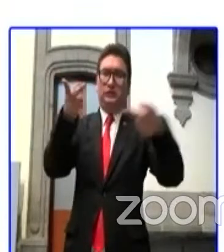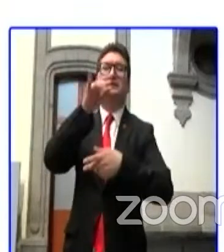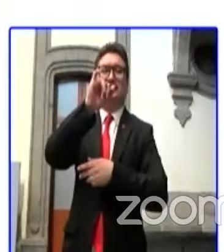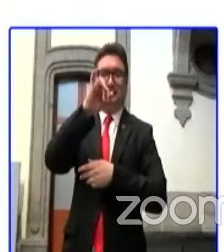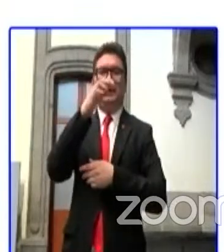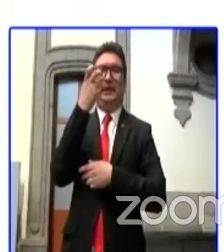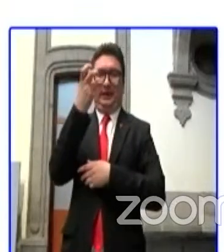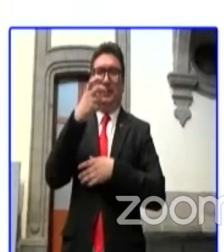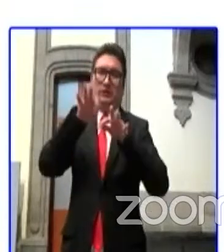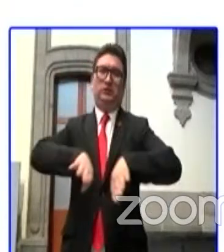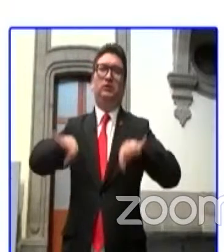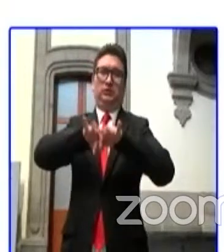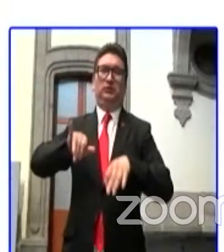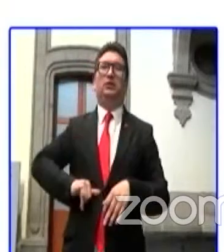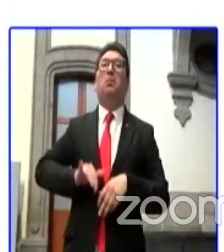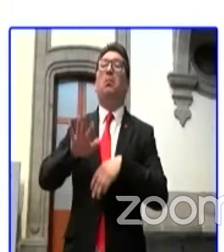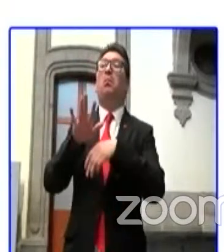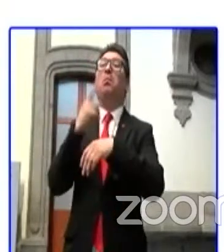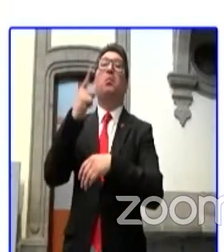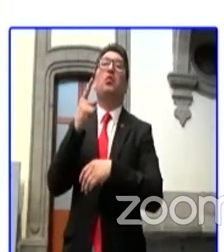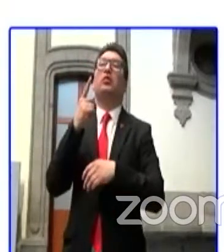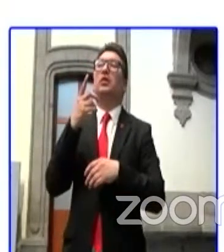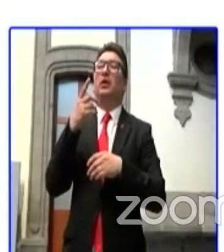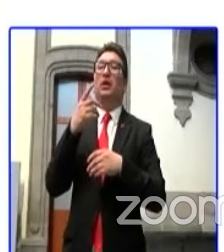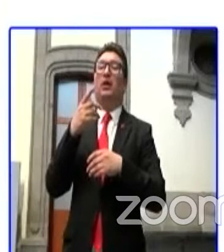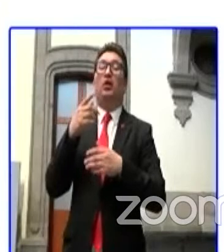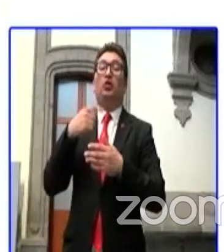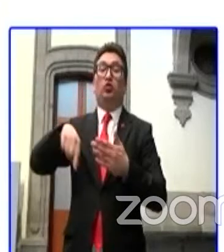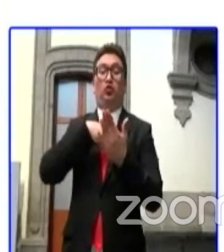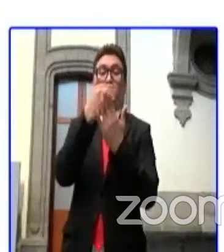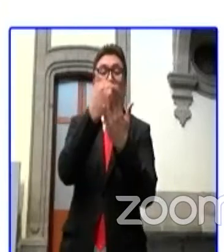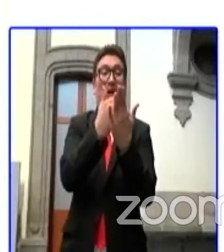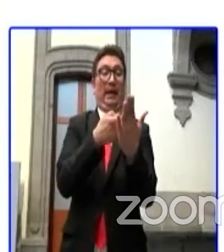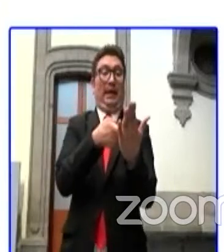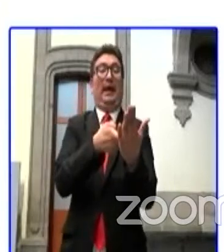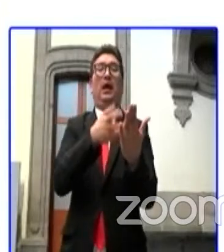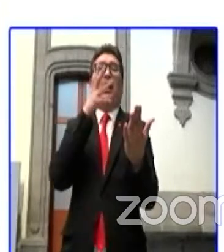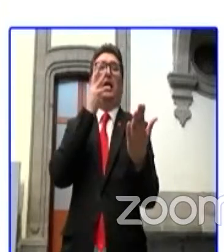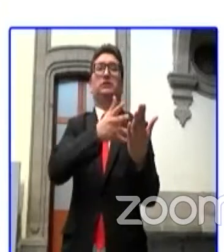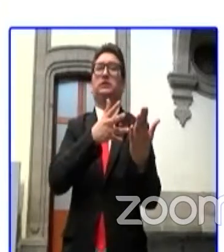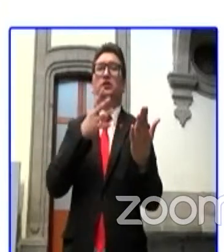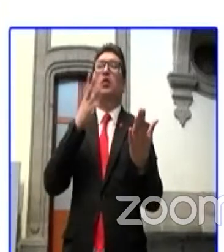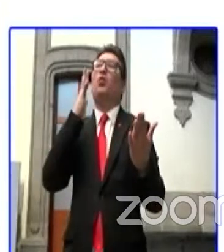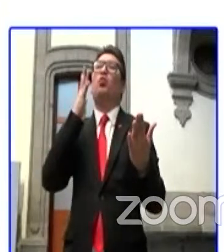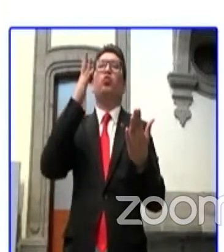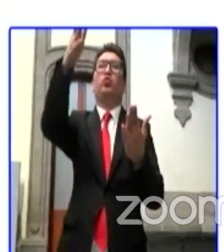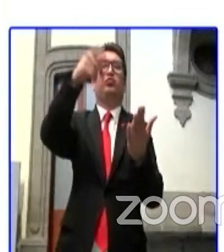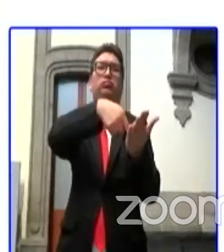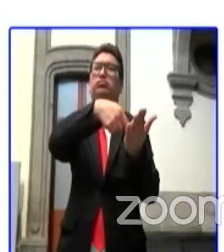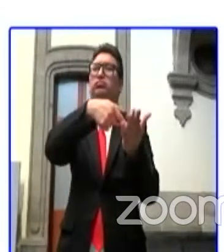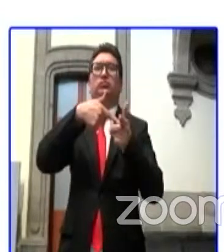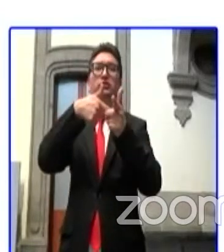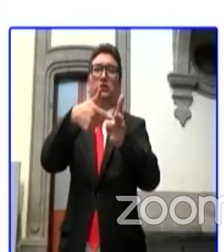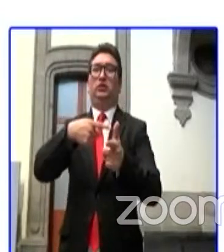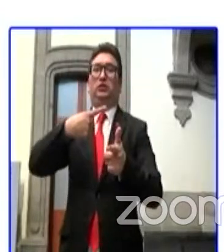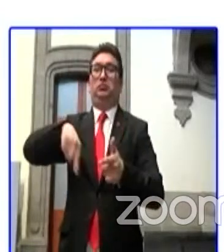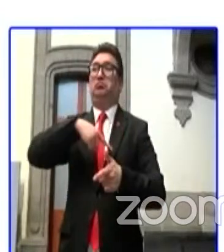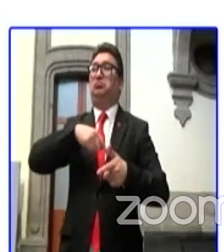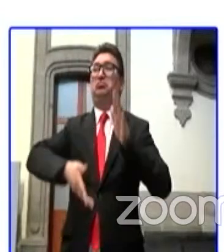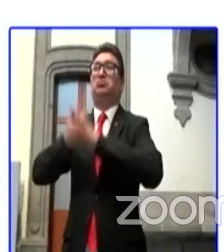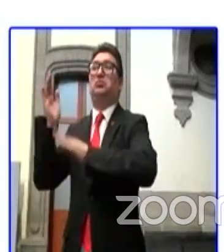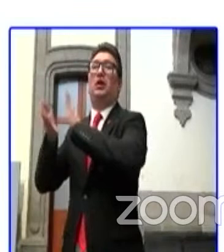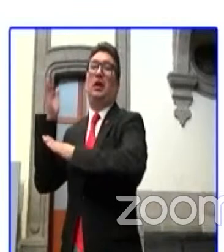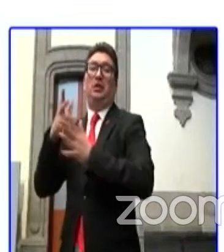final esto se queda para el futuro, no nos vamos a llevar nadie nada. Y esa es la intención, que hagamos una